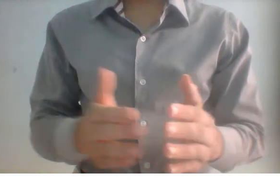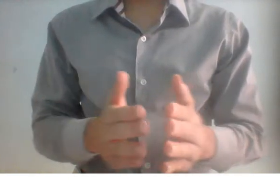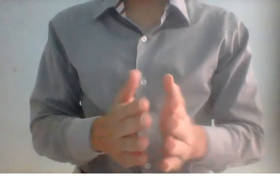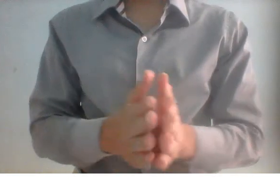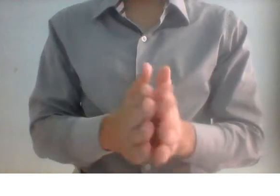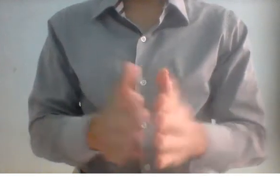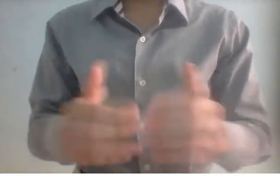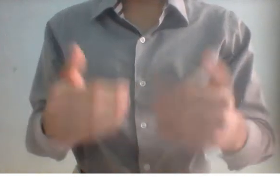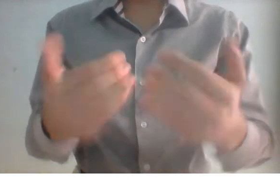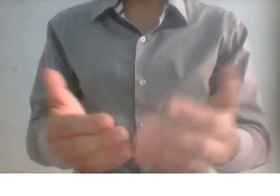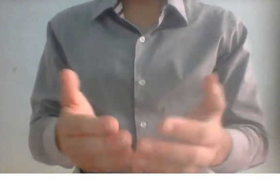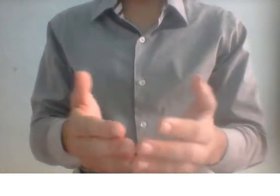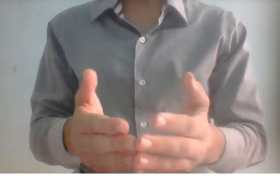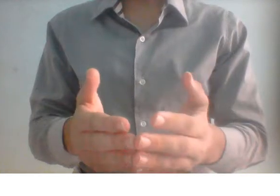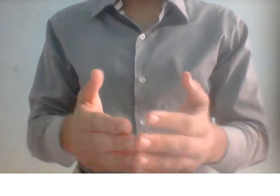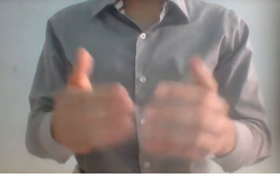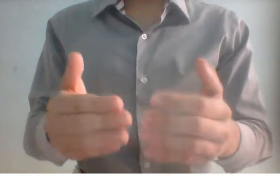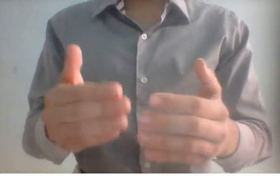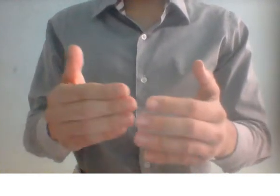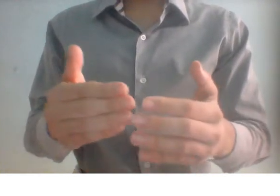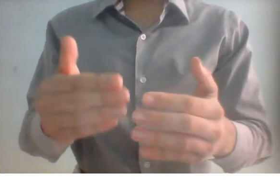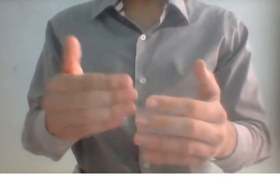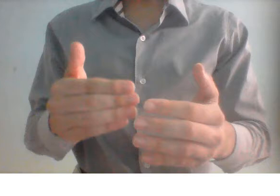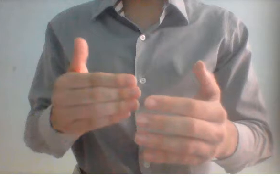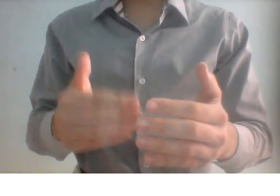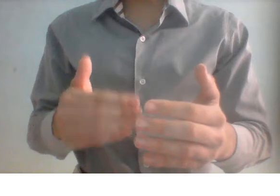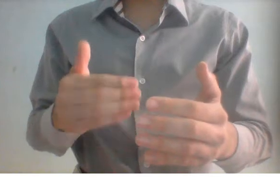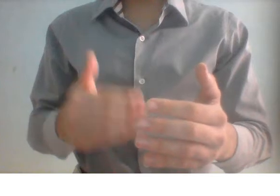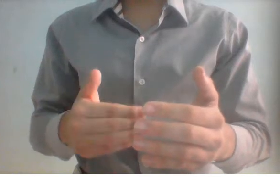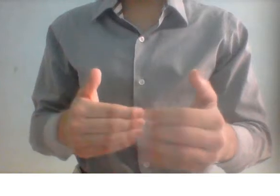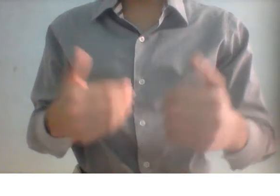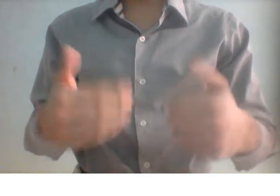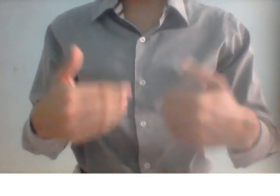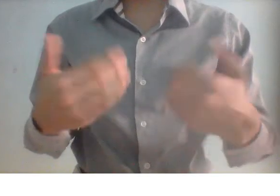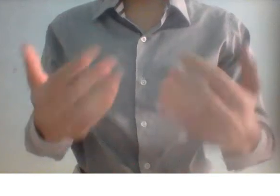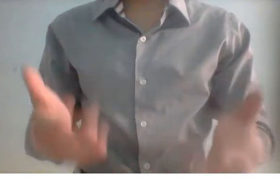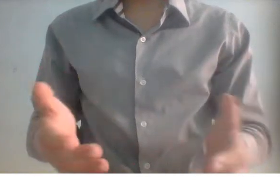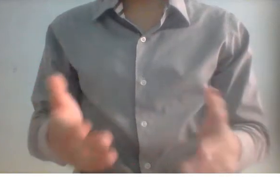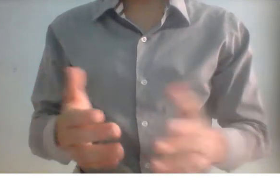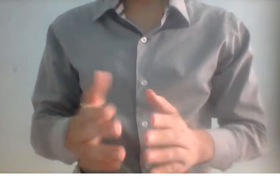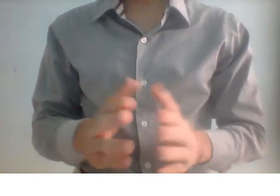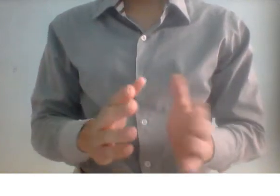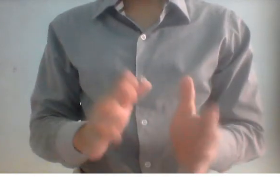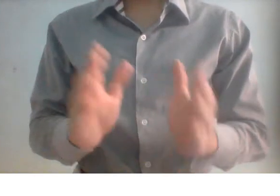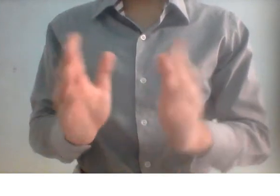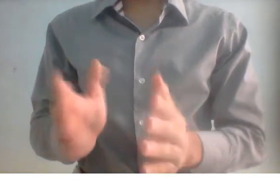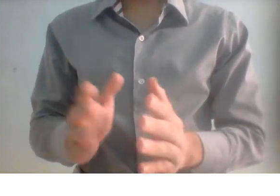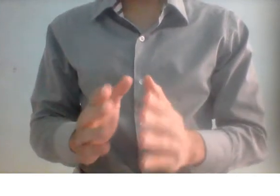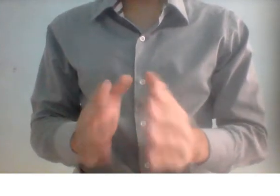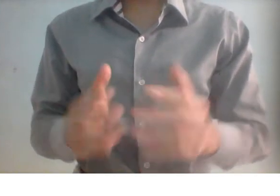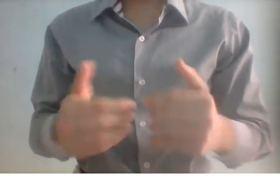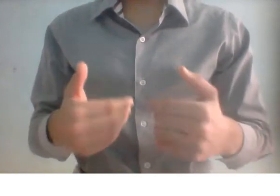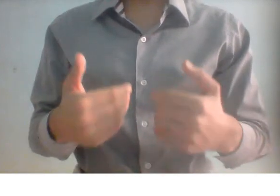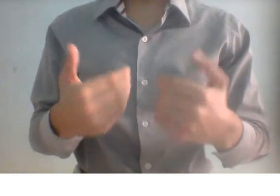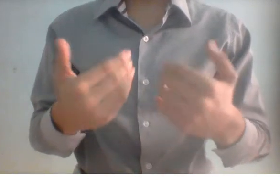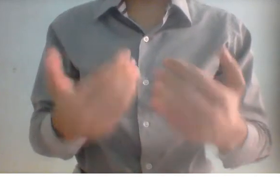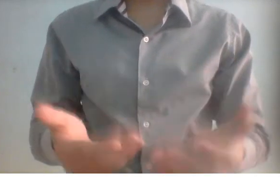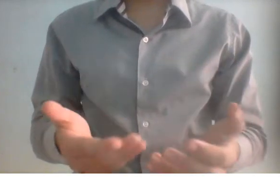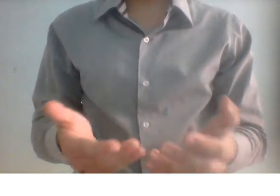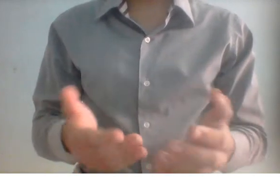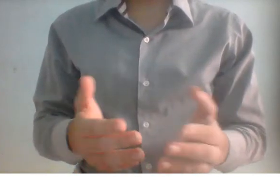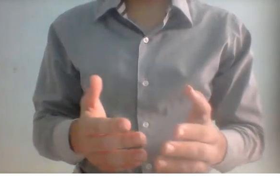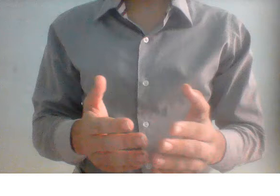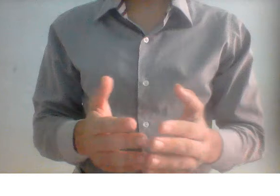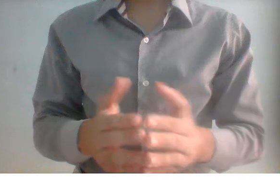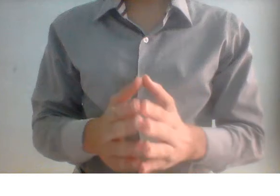pasando estos suministros, va Pemex perdiendo. Incluso ya se ha mencionado que el mismo Pemex le ha dejado de